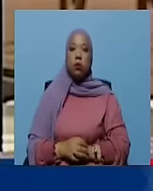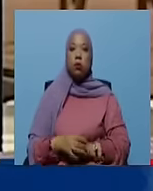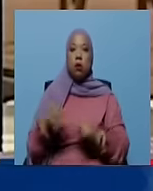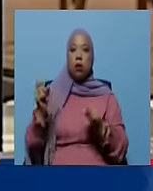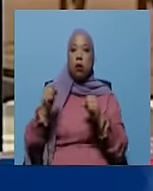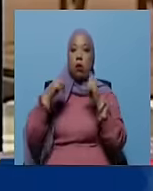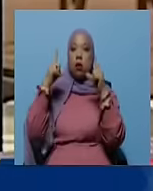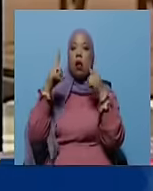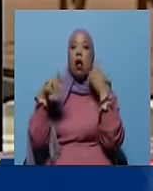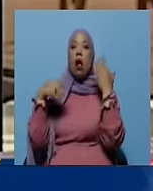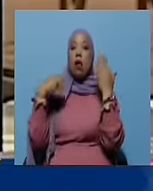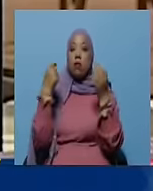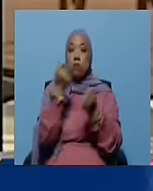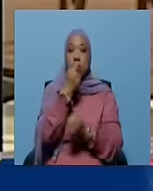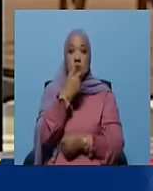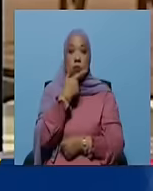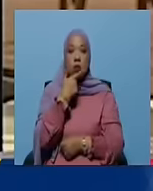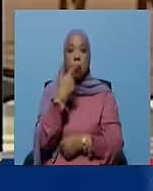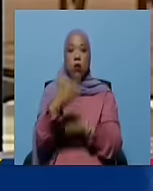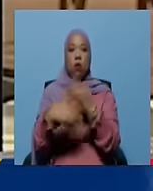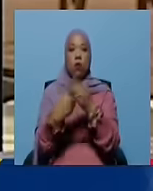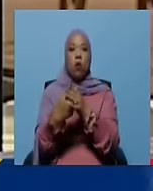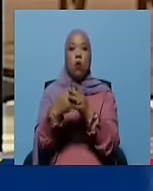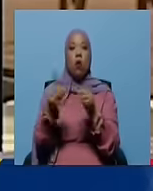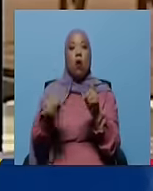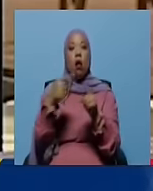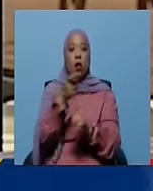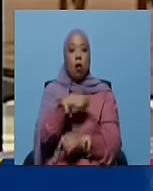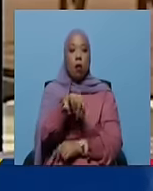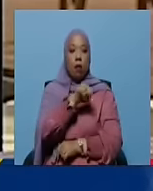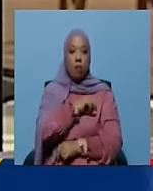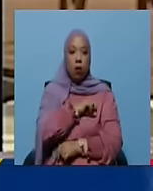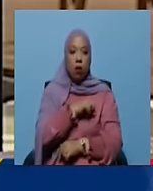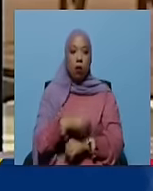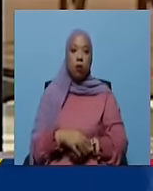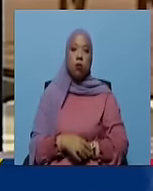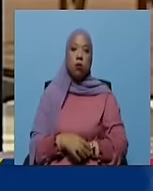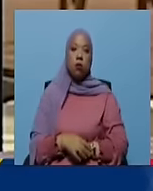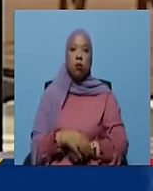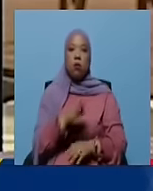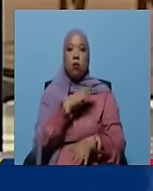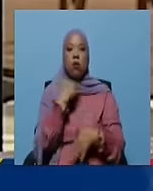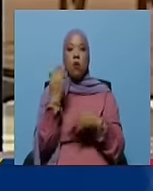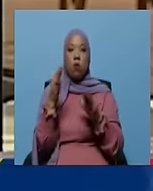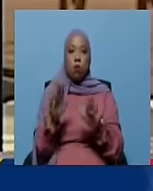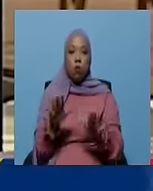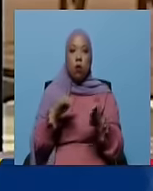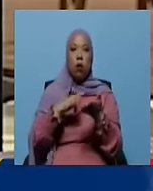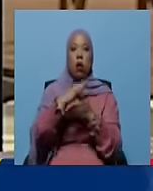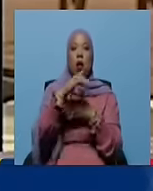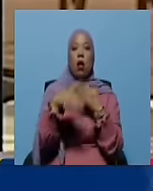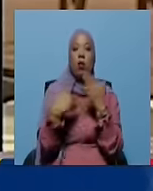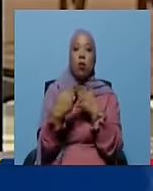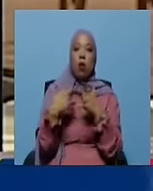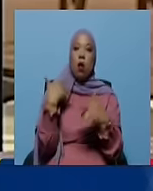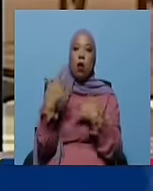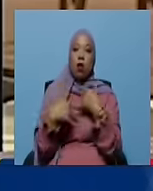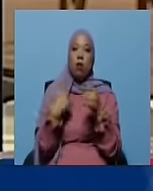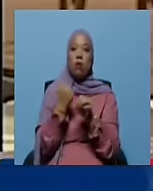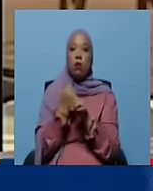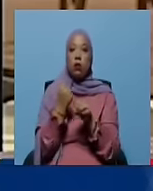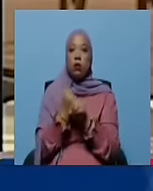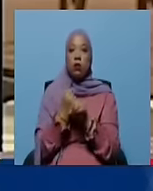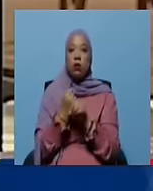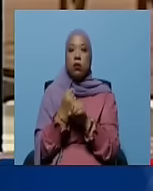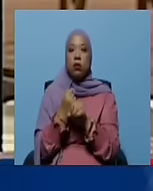admirable cómo la España de Franco, cuando muere Franco y se va el franquismo,